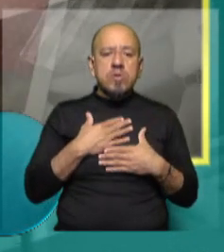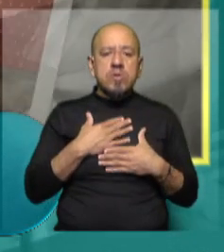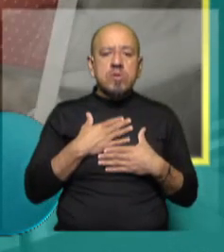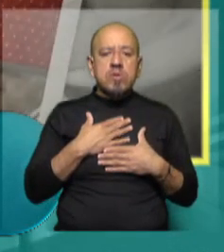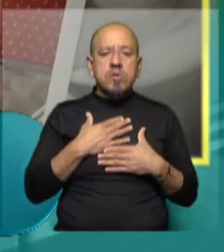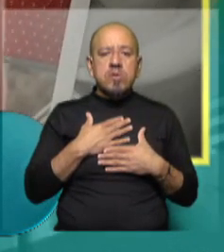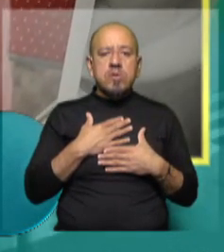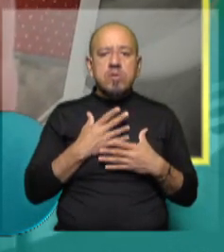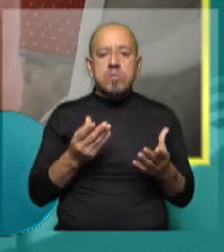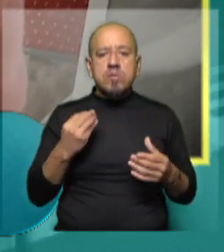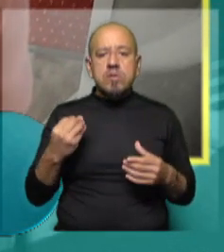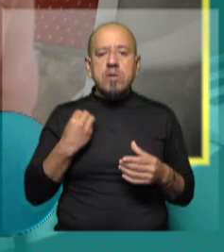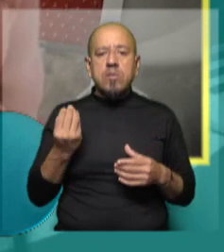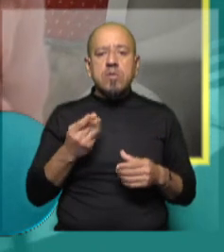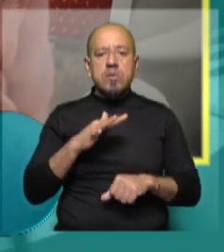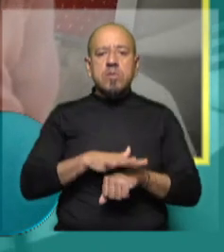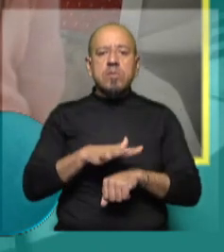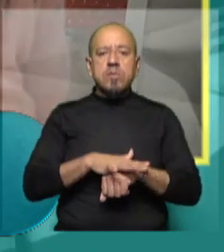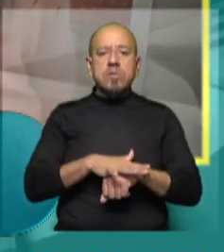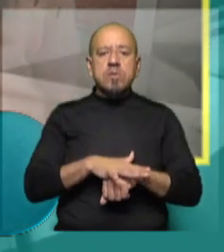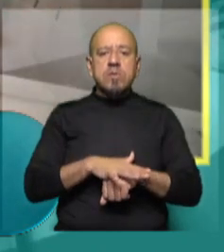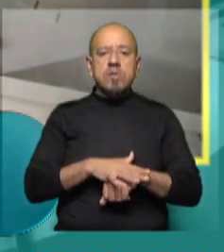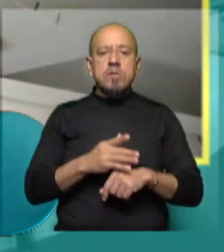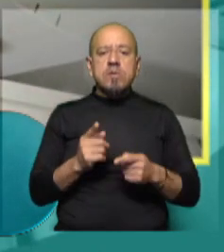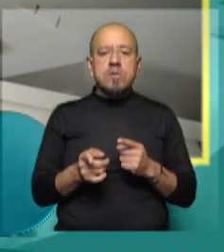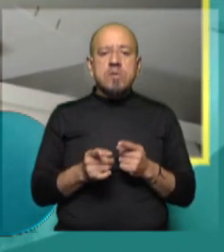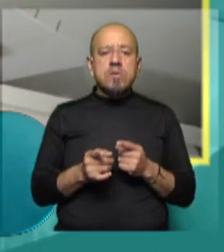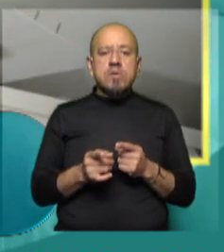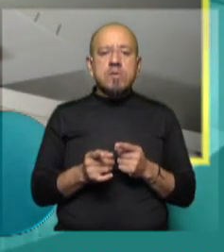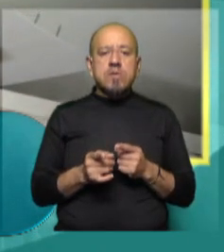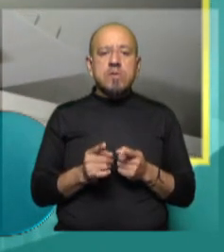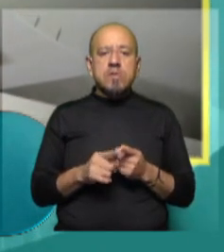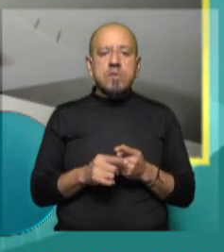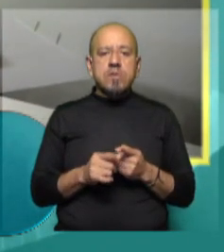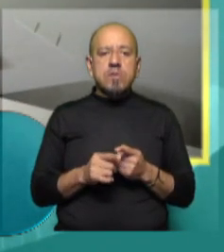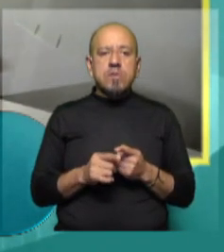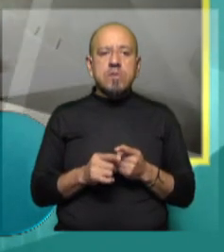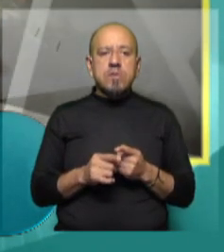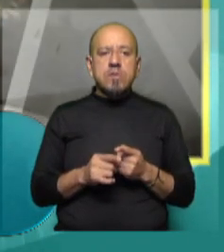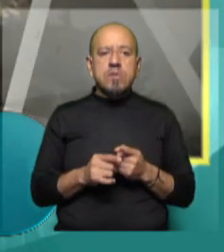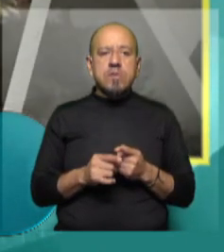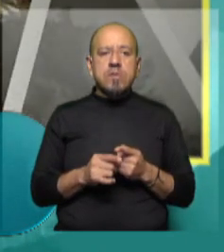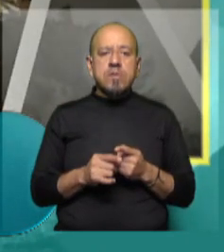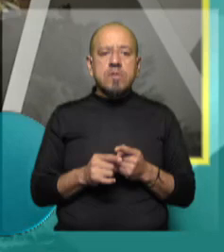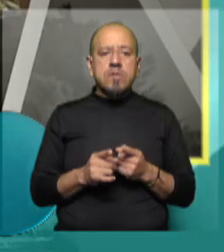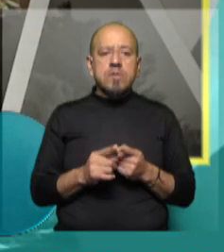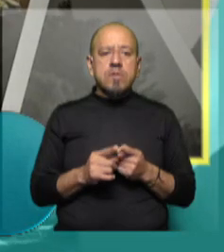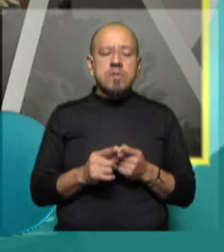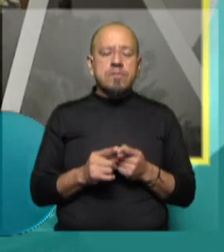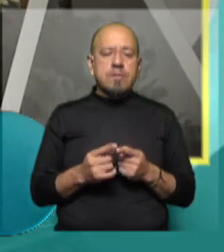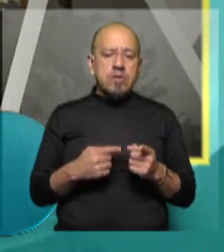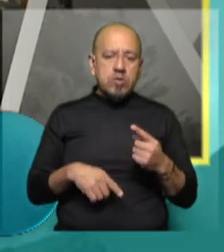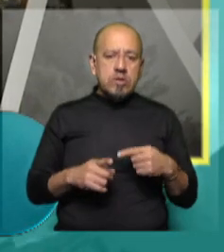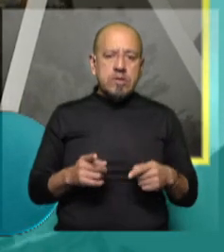milagrosa y en un momento. And then walking in the wisdom of what I see in the Word of God, it's helped me to grow and become strong in other